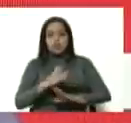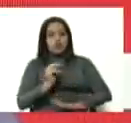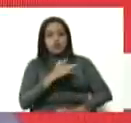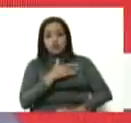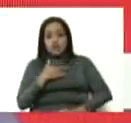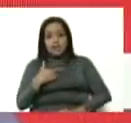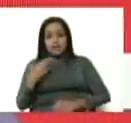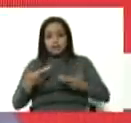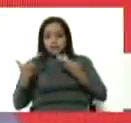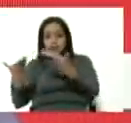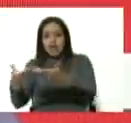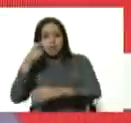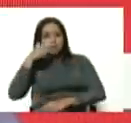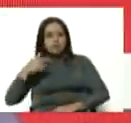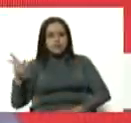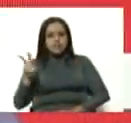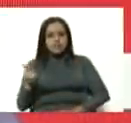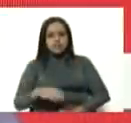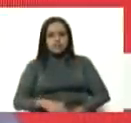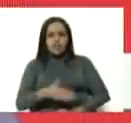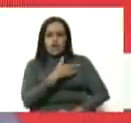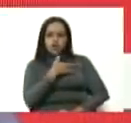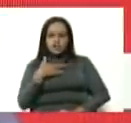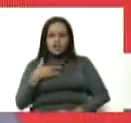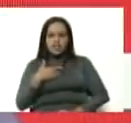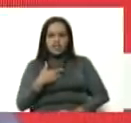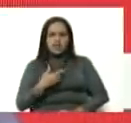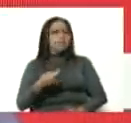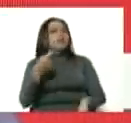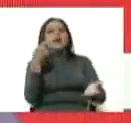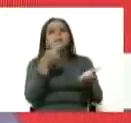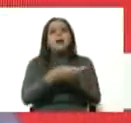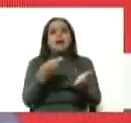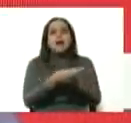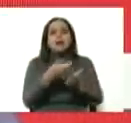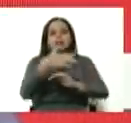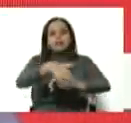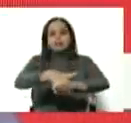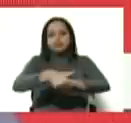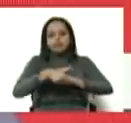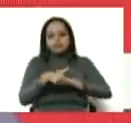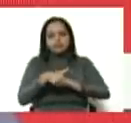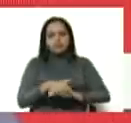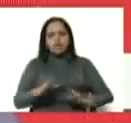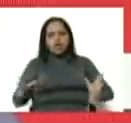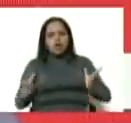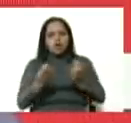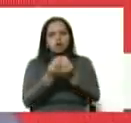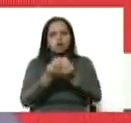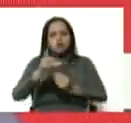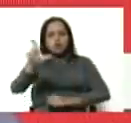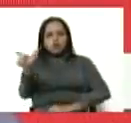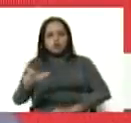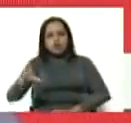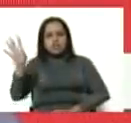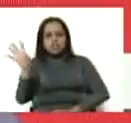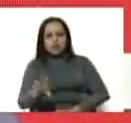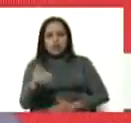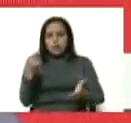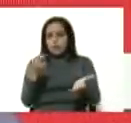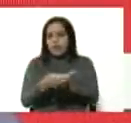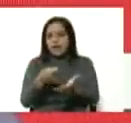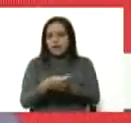pueblo venezolano. Lo quieren disponer para pagar al Reino Unido, junto al Esequibo, pagar